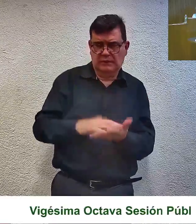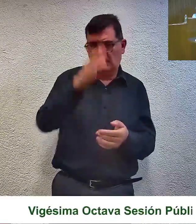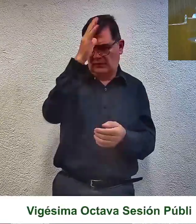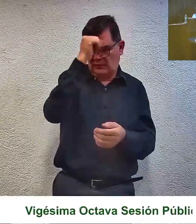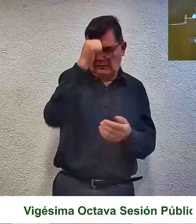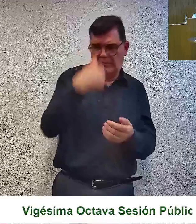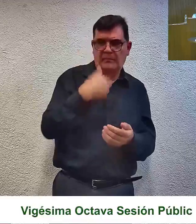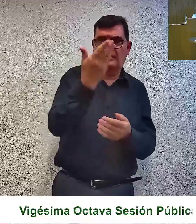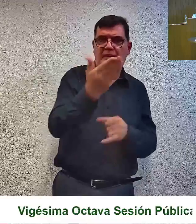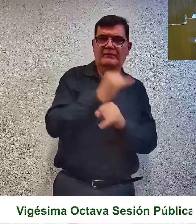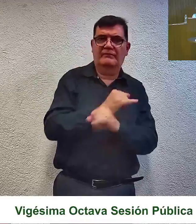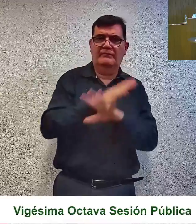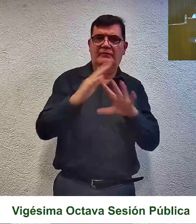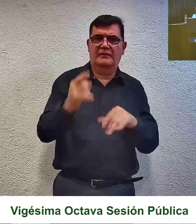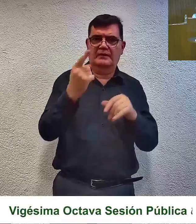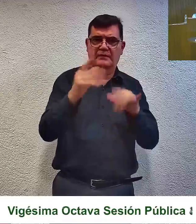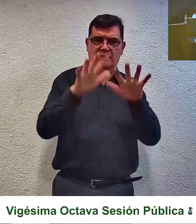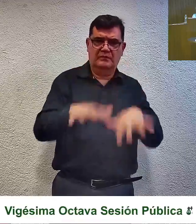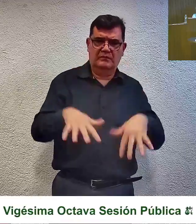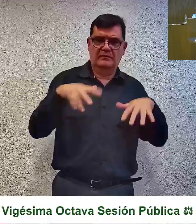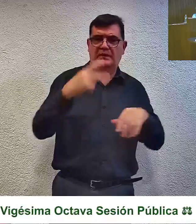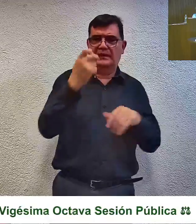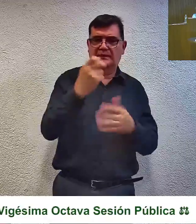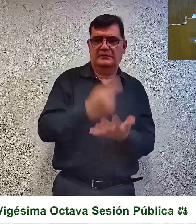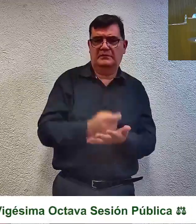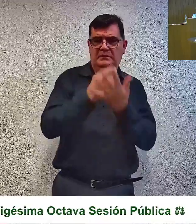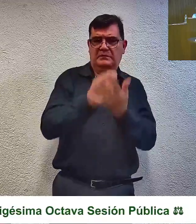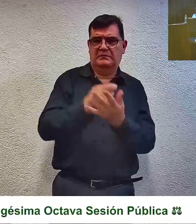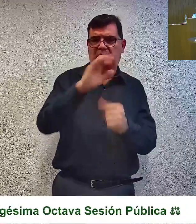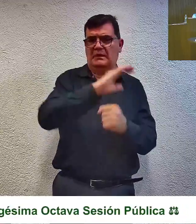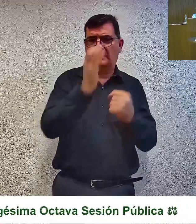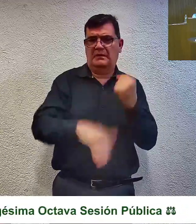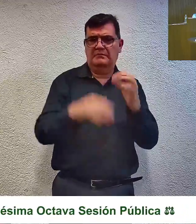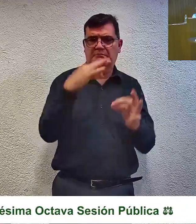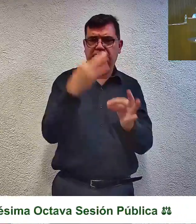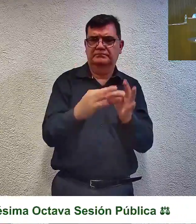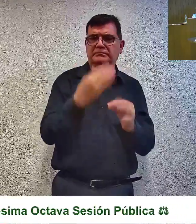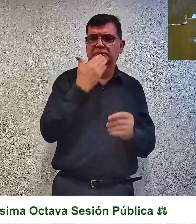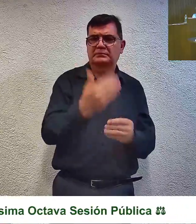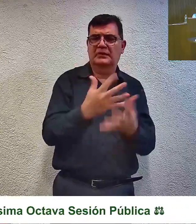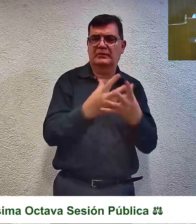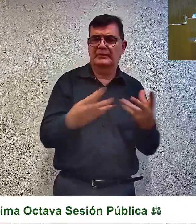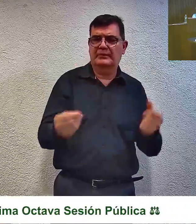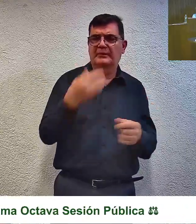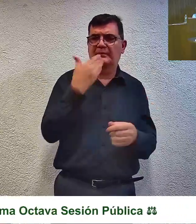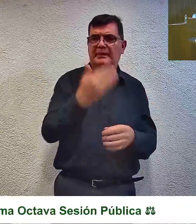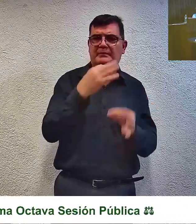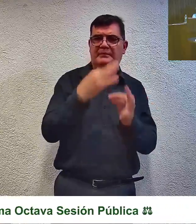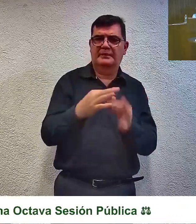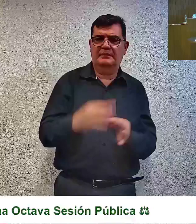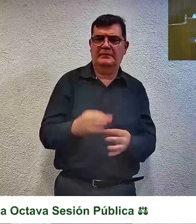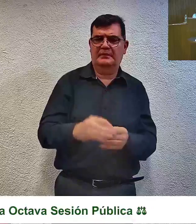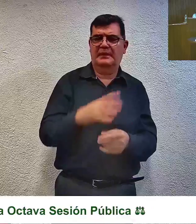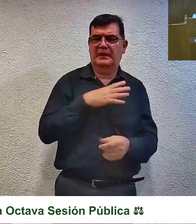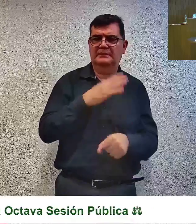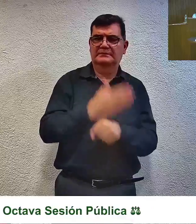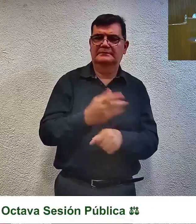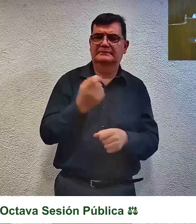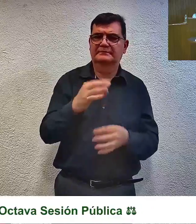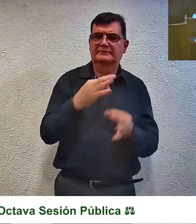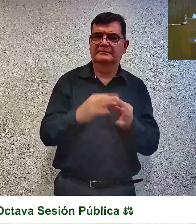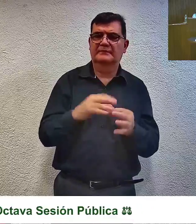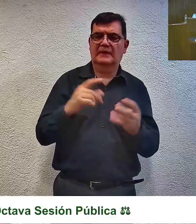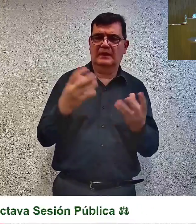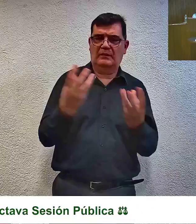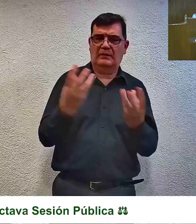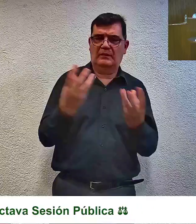del informe, este pleno asume que dicha terapia ha concluido y por consiguiente el cumplimiento de dicho efecto de sentencia. En